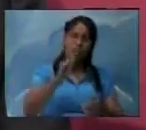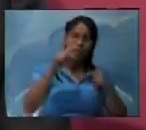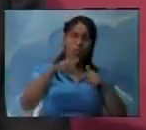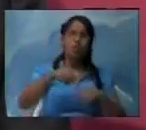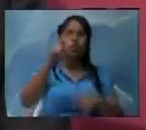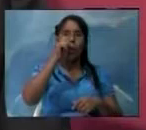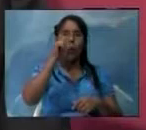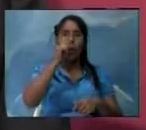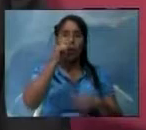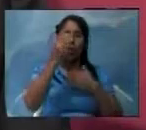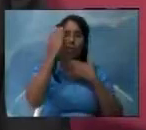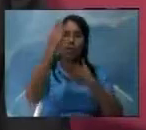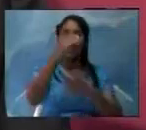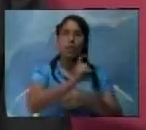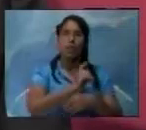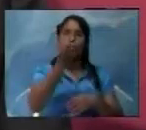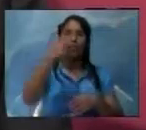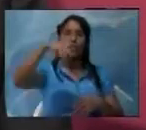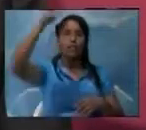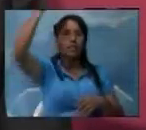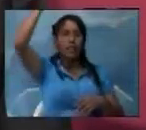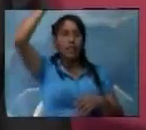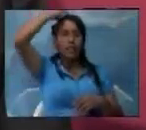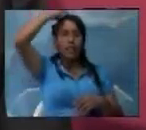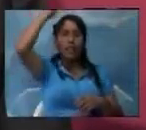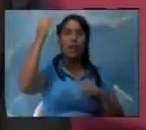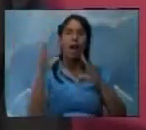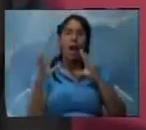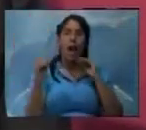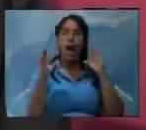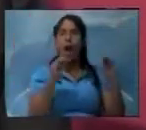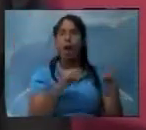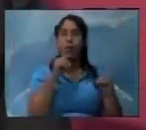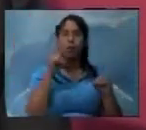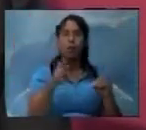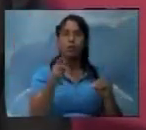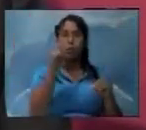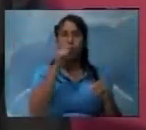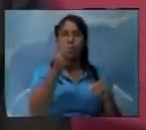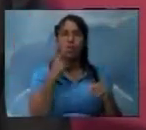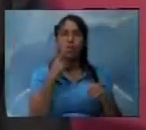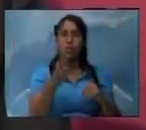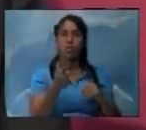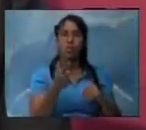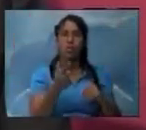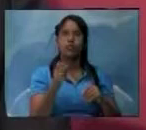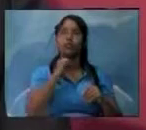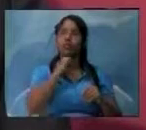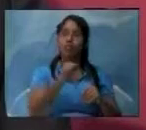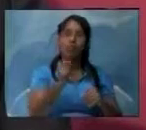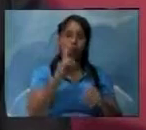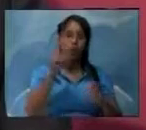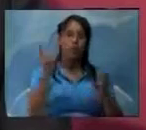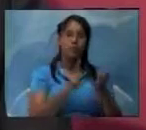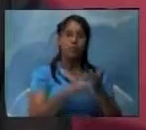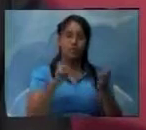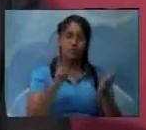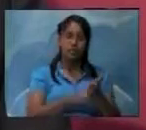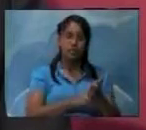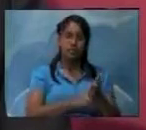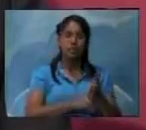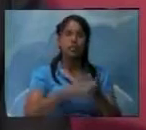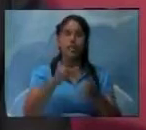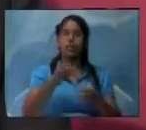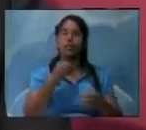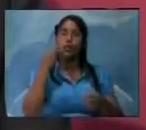varones delante del rey. Habló Nabucodonosor y les dijo: es verdad,